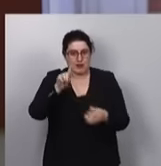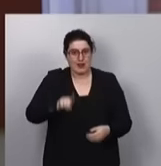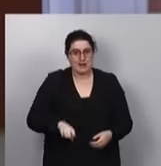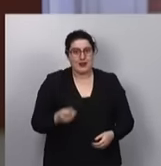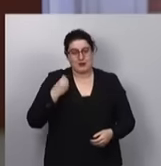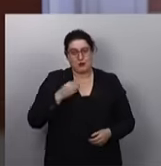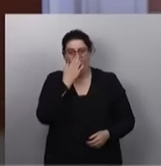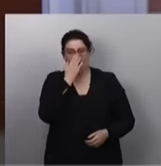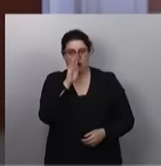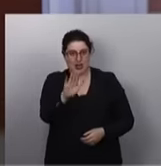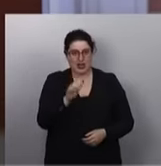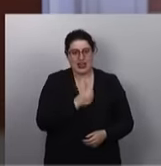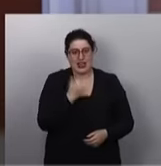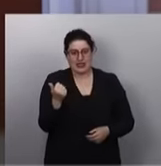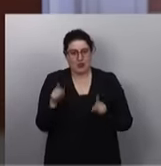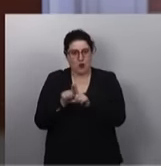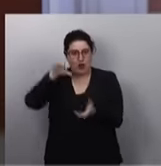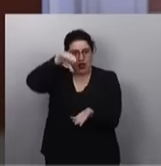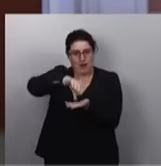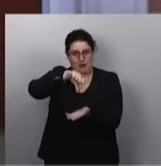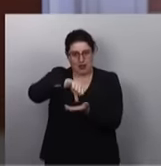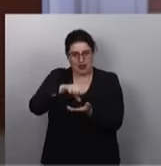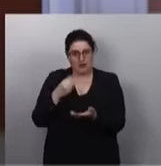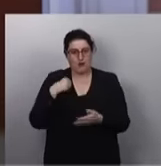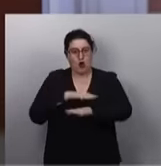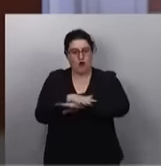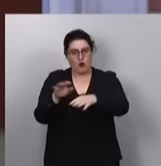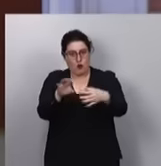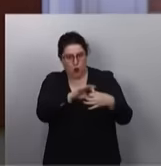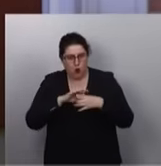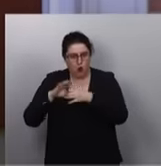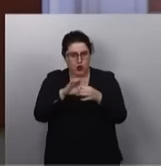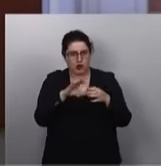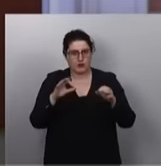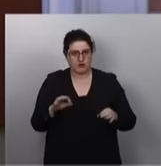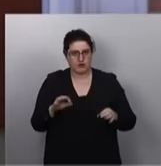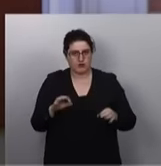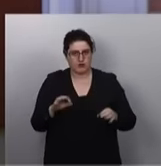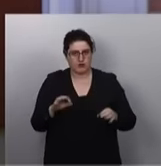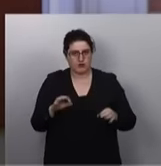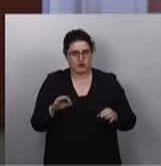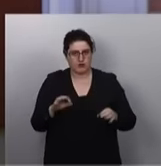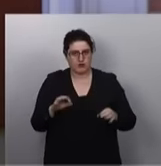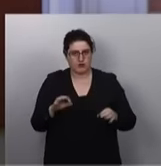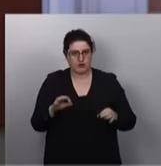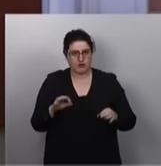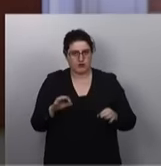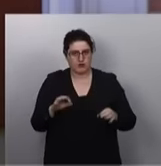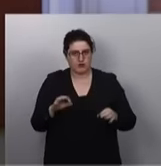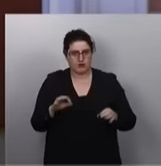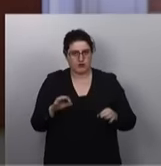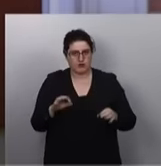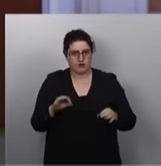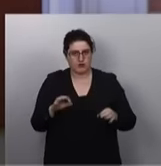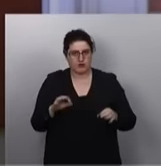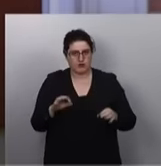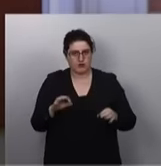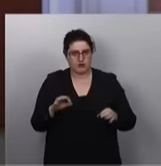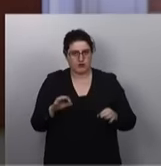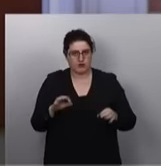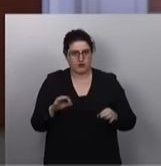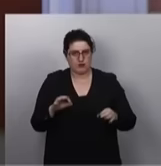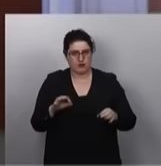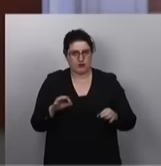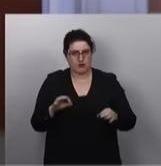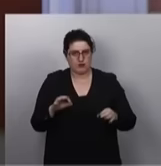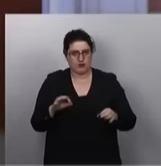capital y unificadas bajo el gobierno legítimo de la autoridad nacional Palestina Fíjate que en esta parte te voy a demostrar